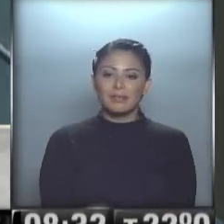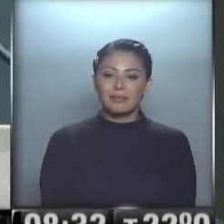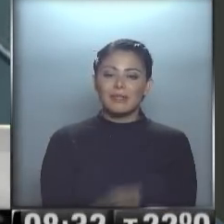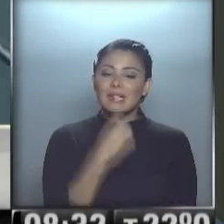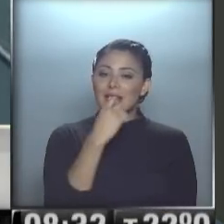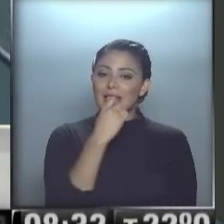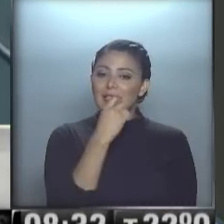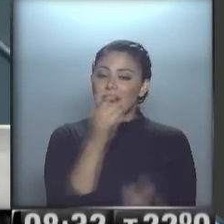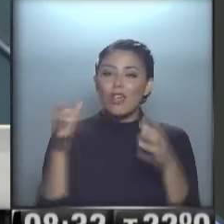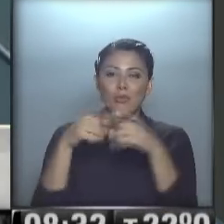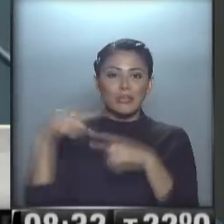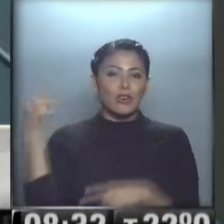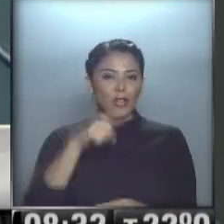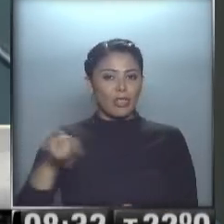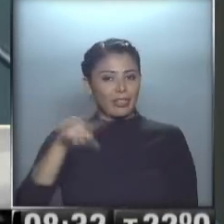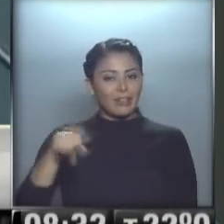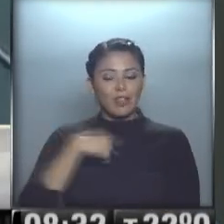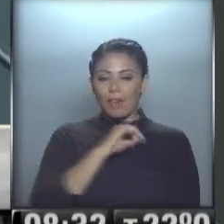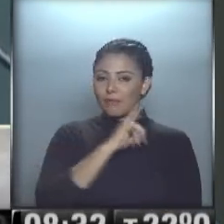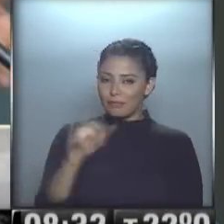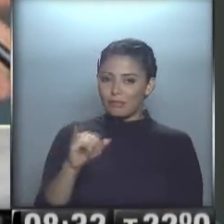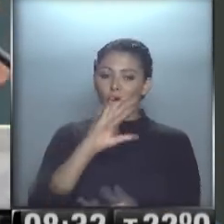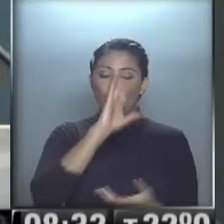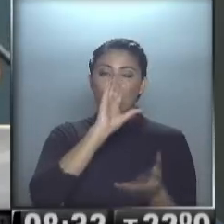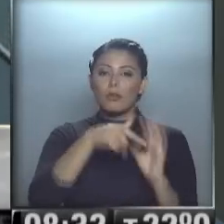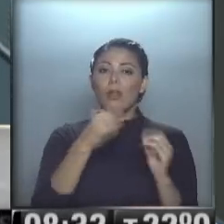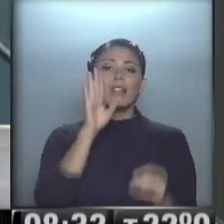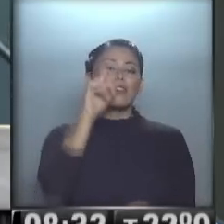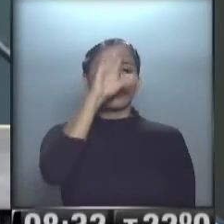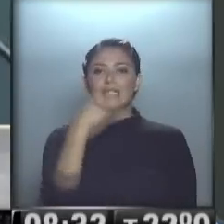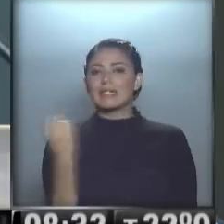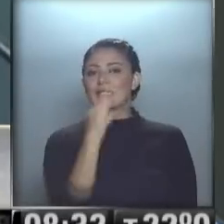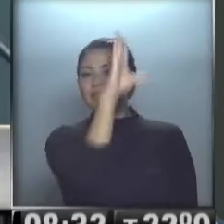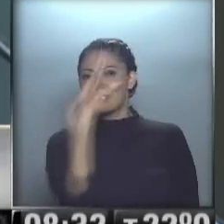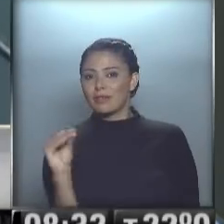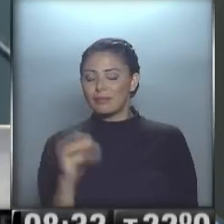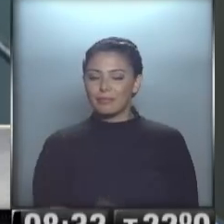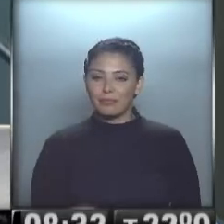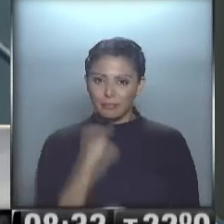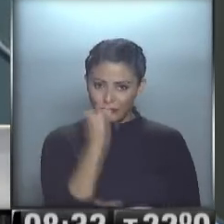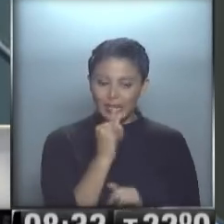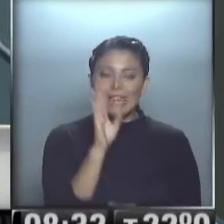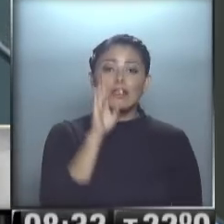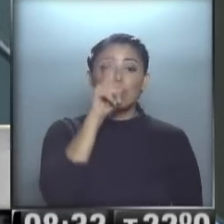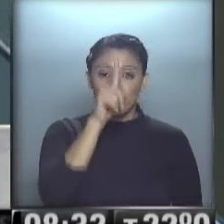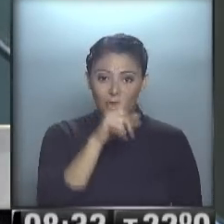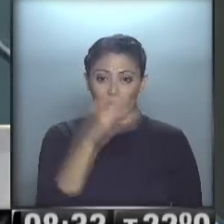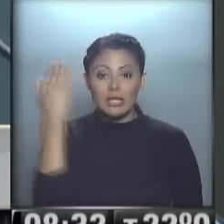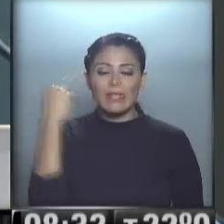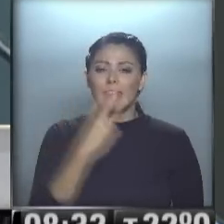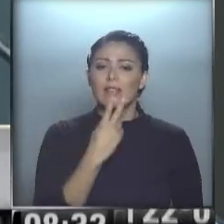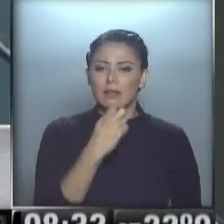que componen la usina opositora eh el modelo es Estados Unidos Estados Unidos este tuvo un costo